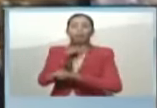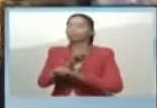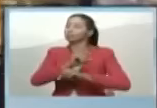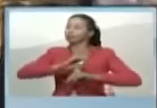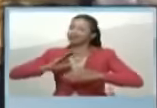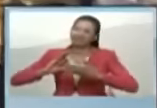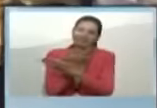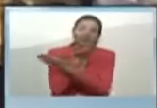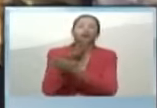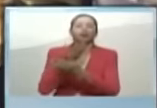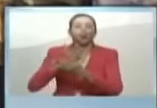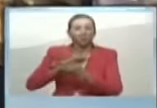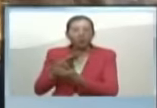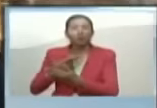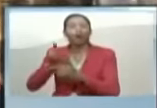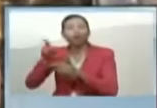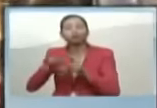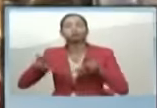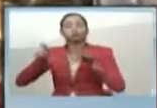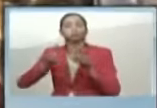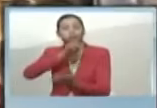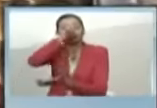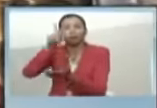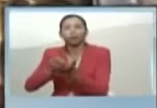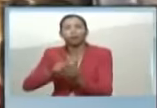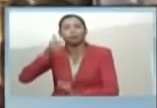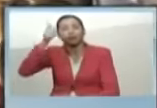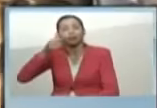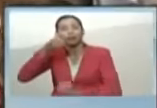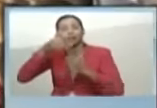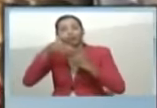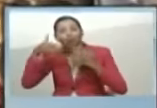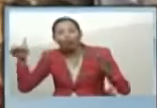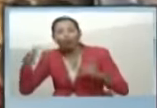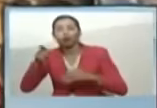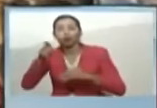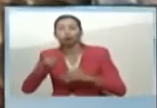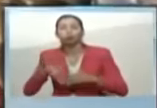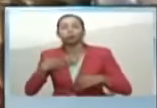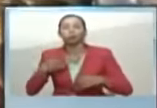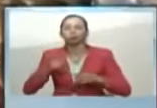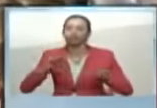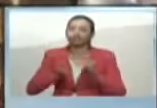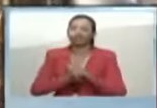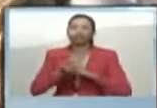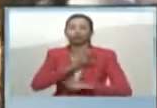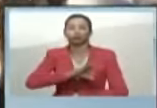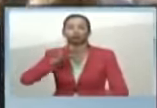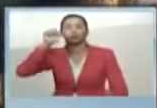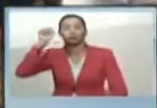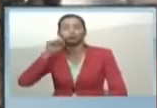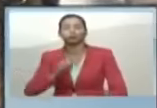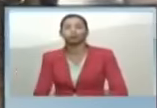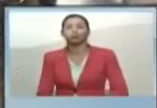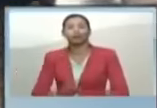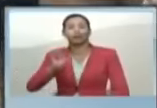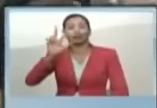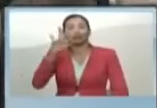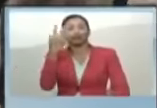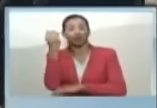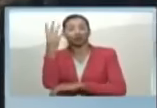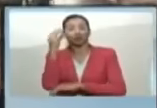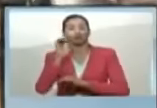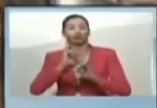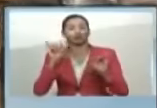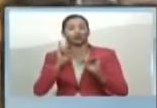consolidar la revolución venezolana. Y por eso estamos proponiendo desde el tercer congreso, y ya está